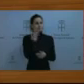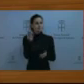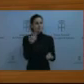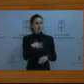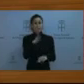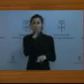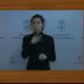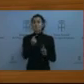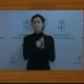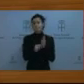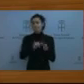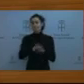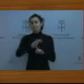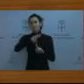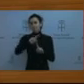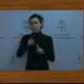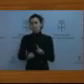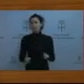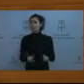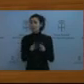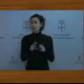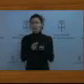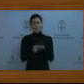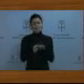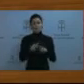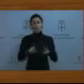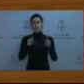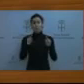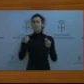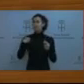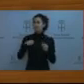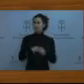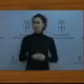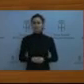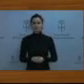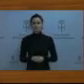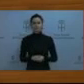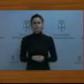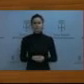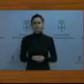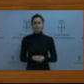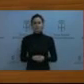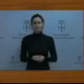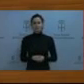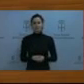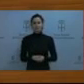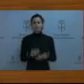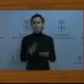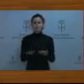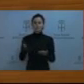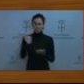como sociales. Finalizo, señor presidente. Como ven, esta es una